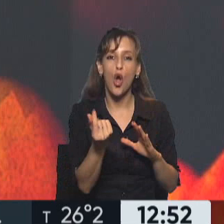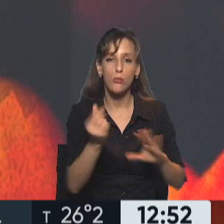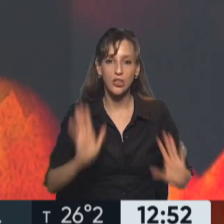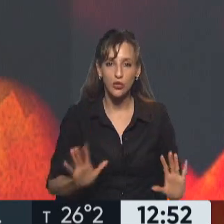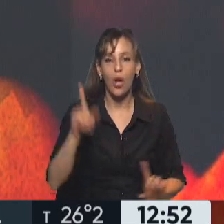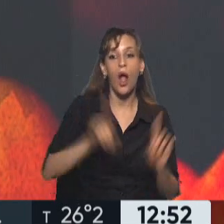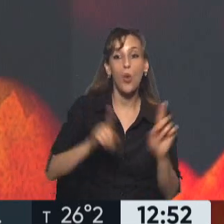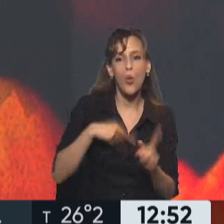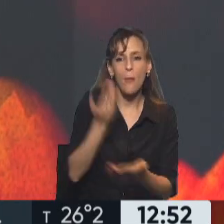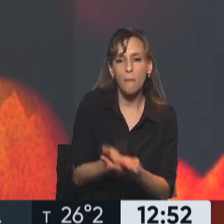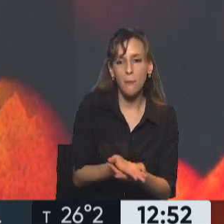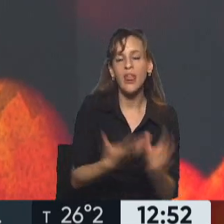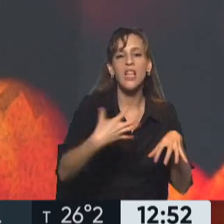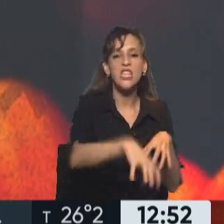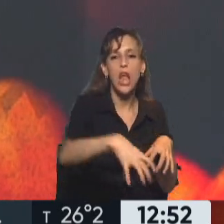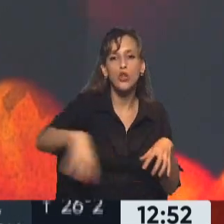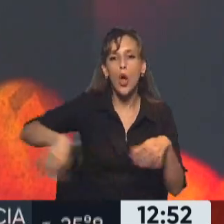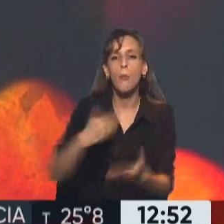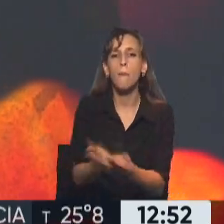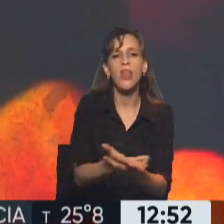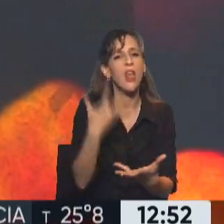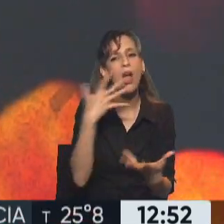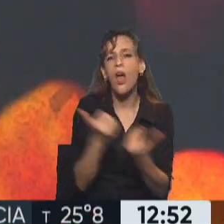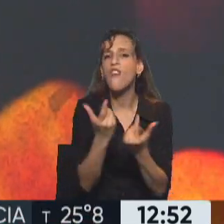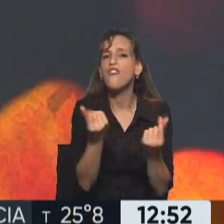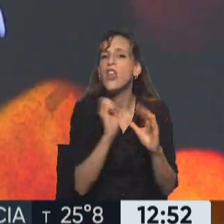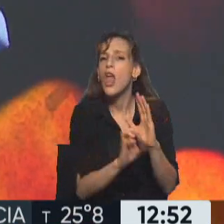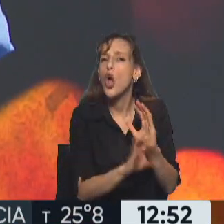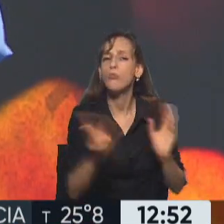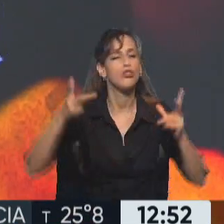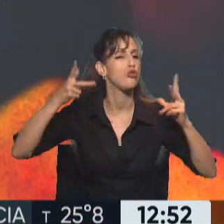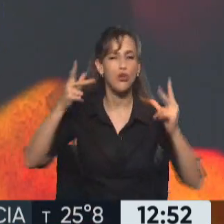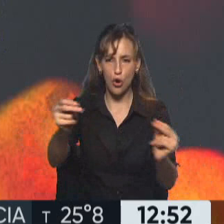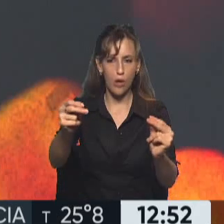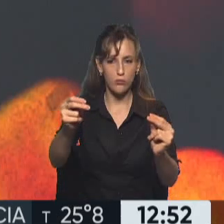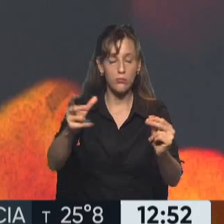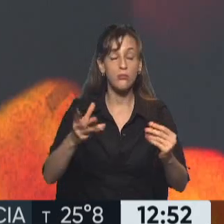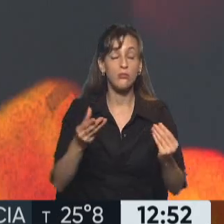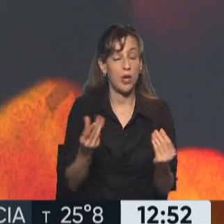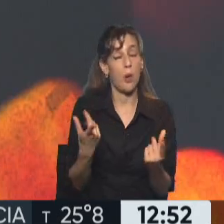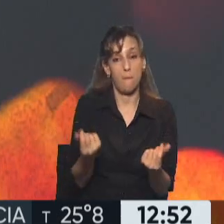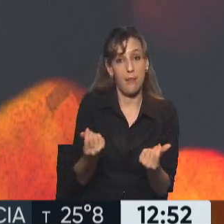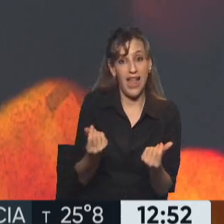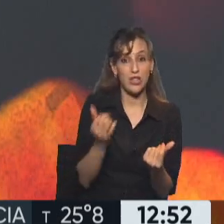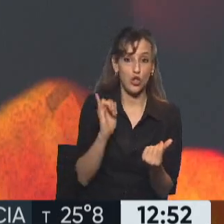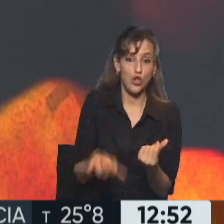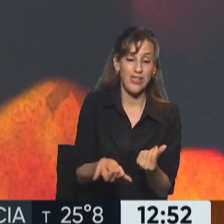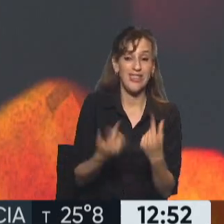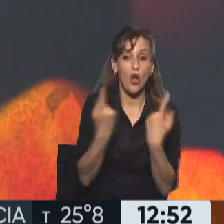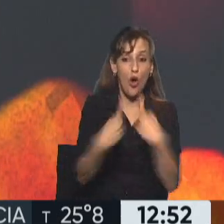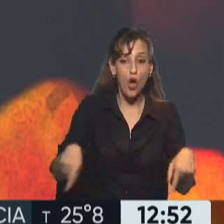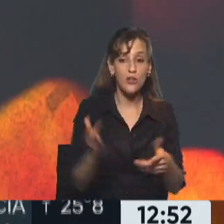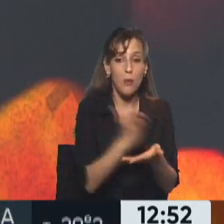que piden que este fideicomiso se termine, que no funcione más, porque como efectivamente está subiendo el precio de la harina y pellets de soja y de